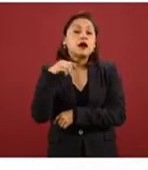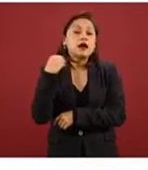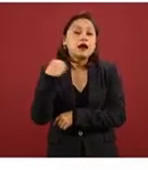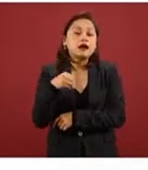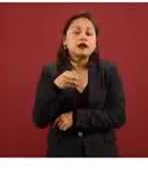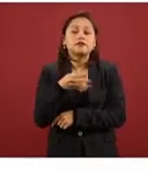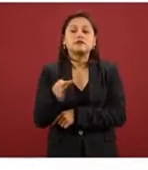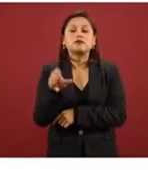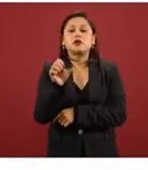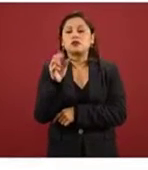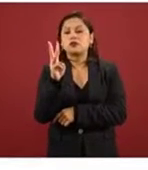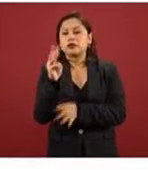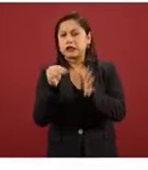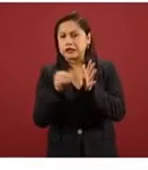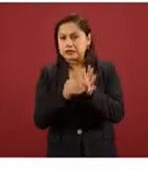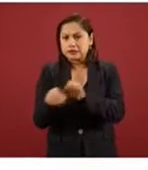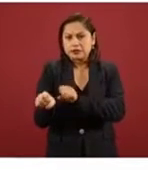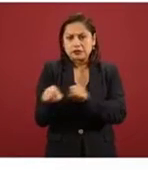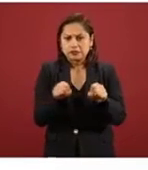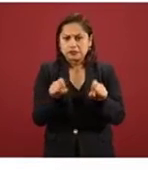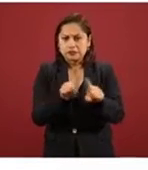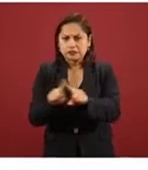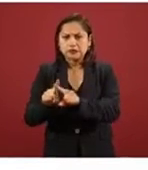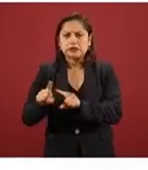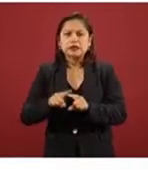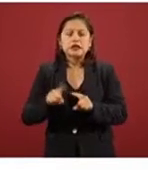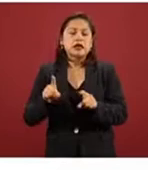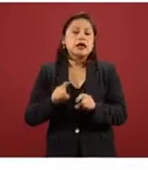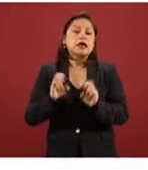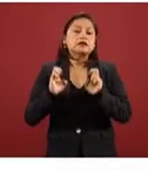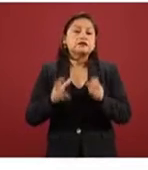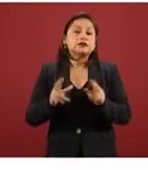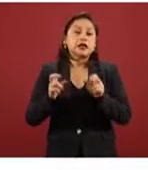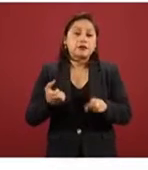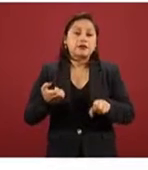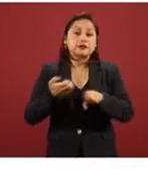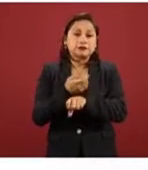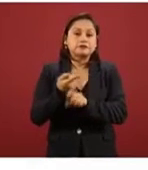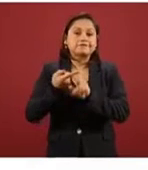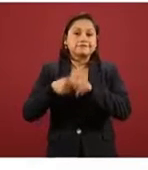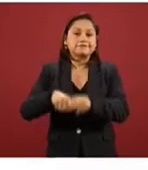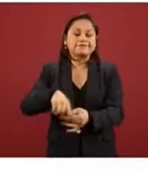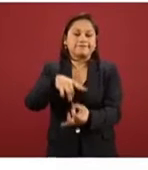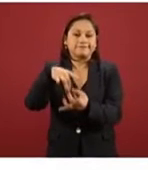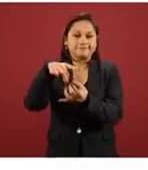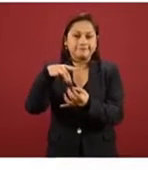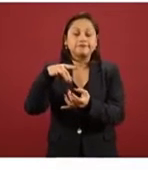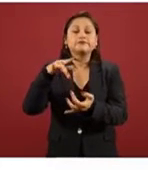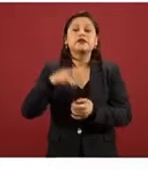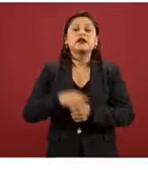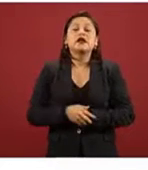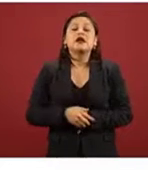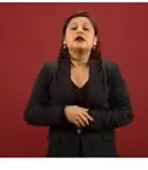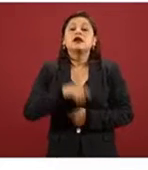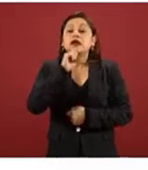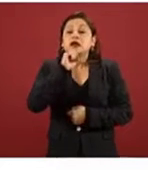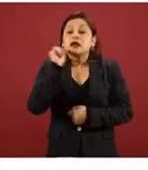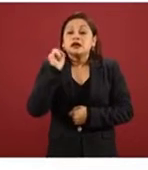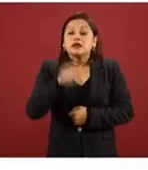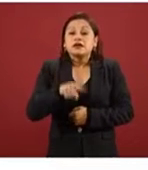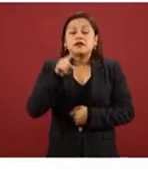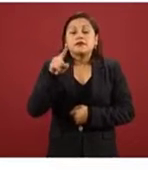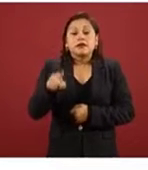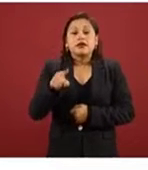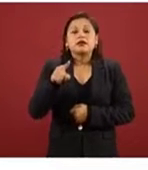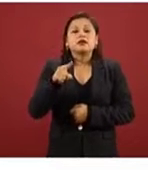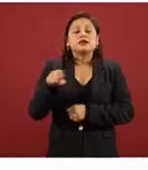3.000 deben de tener epicentro en el estado de Chiapas. Y en el caso de los sismos tenemos un protocolo